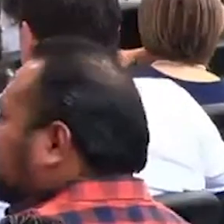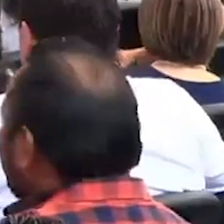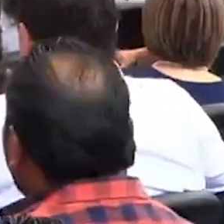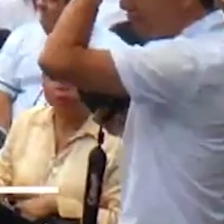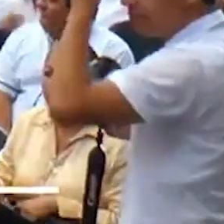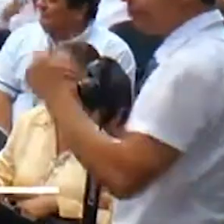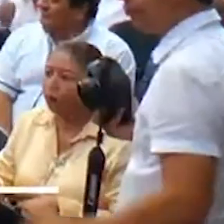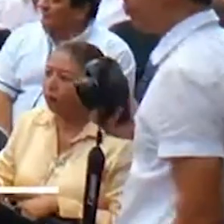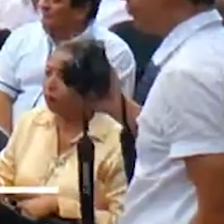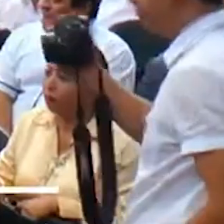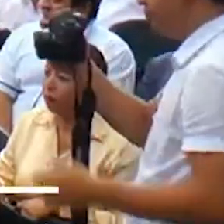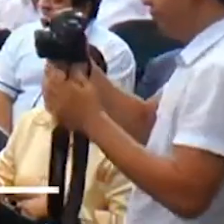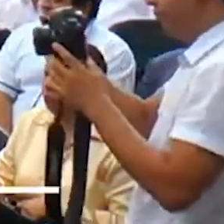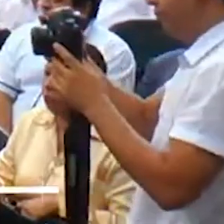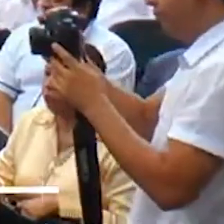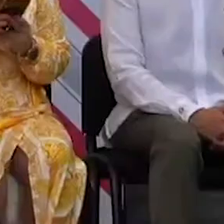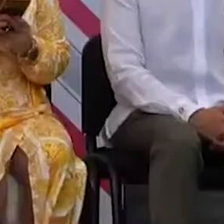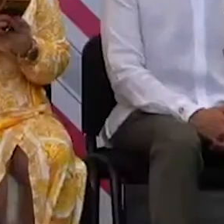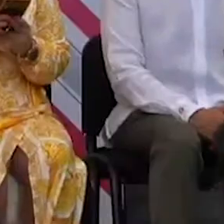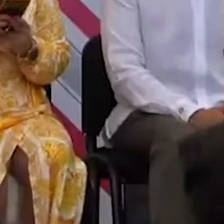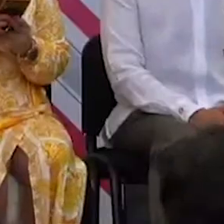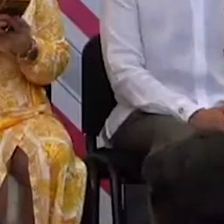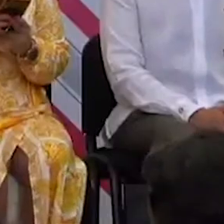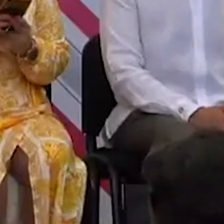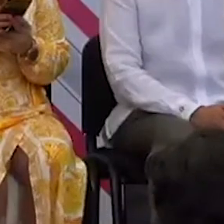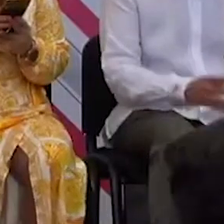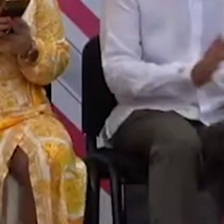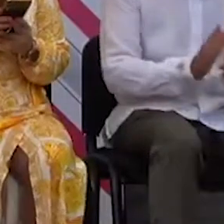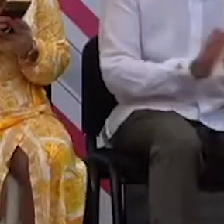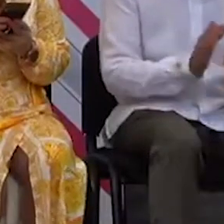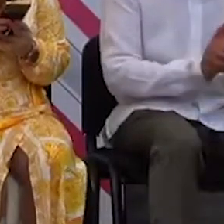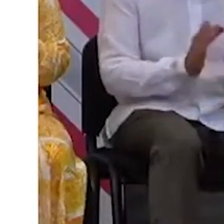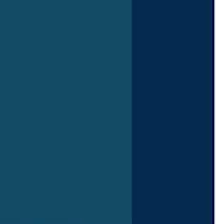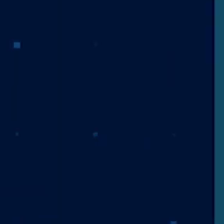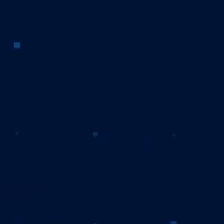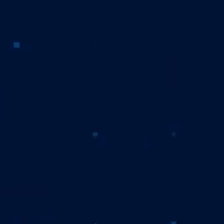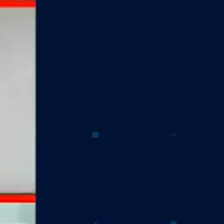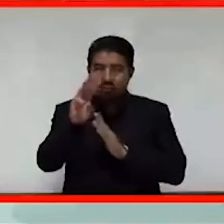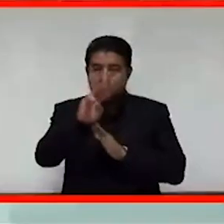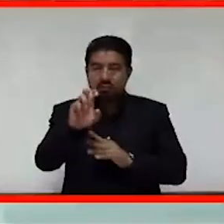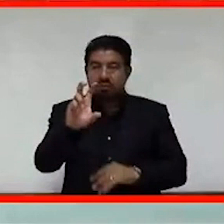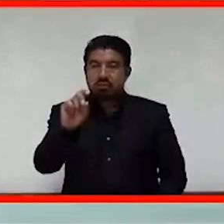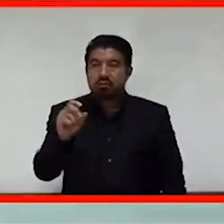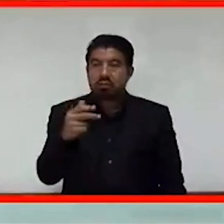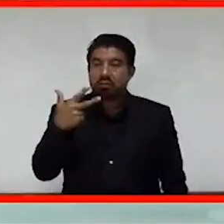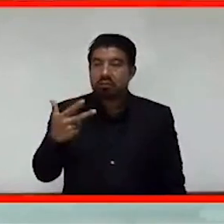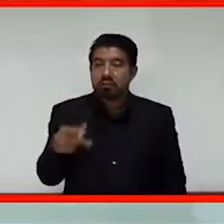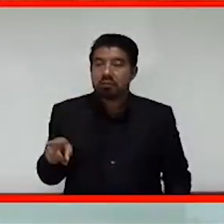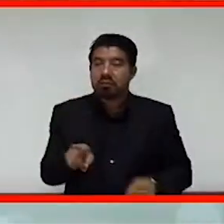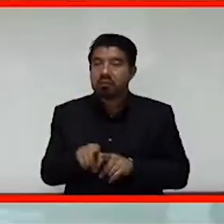culminan el 31 de mayo fecha en que vence su periodo al frente del órgano electoral el